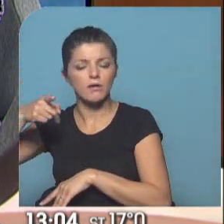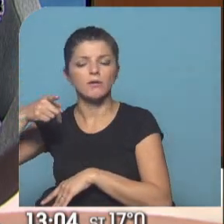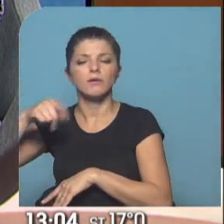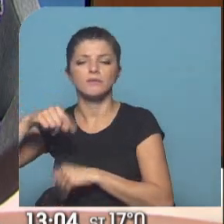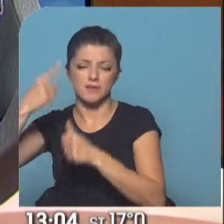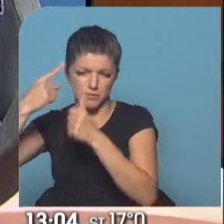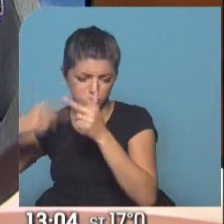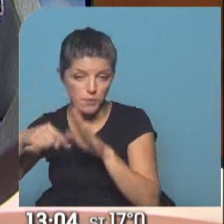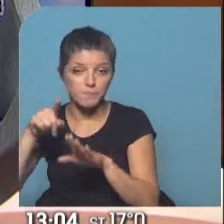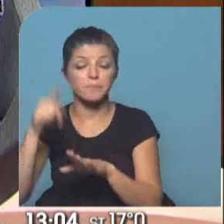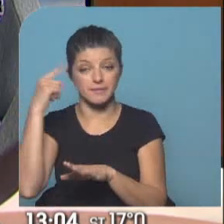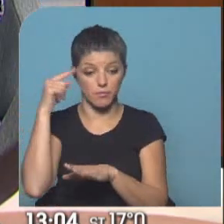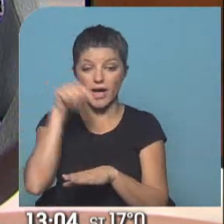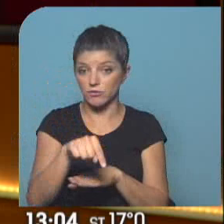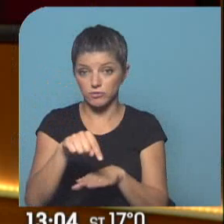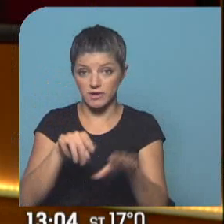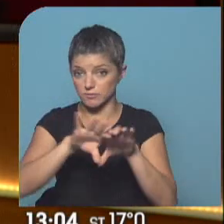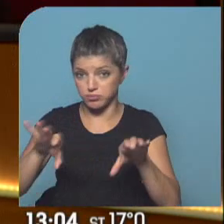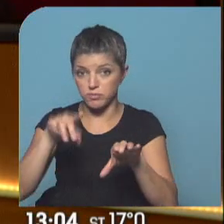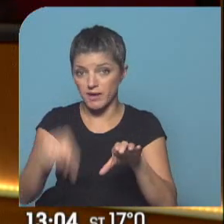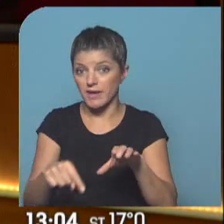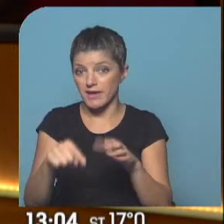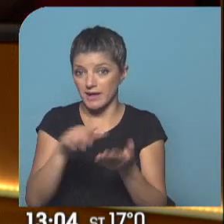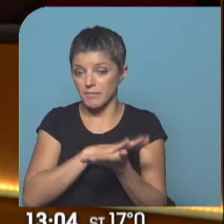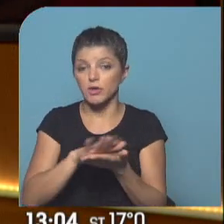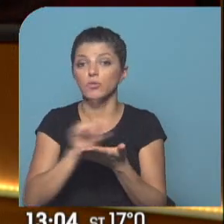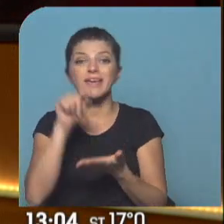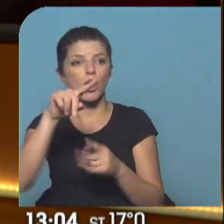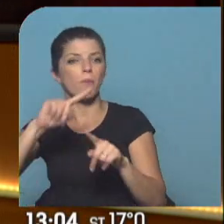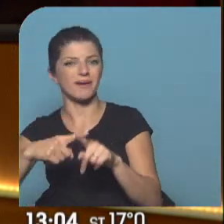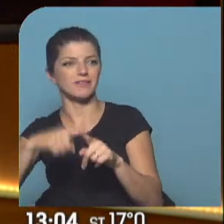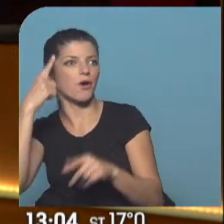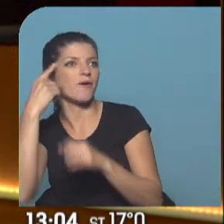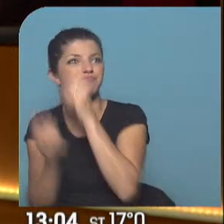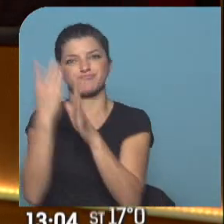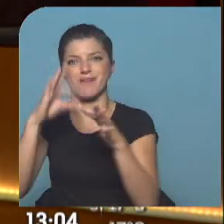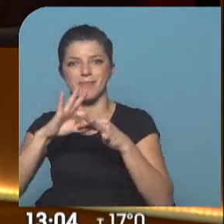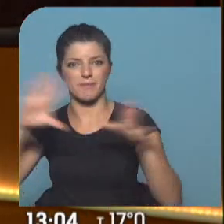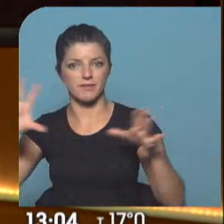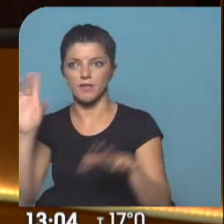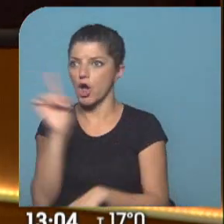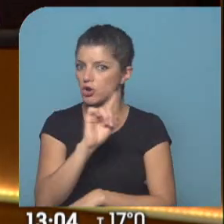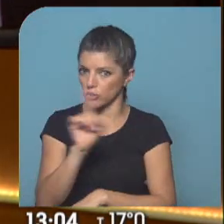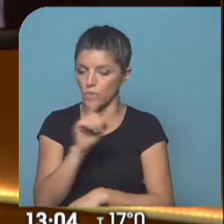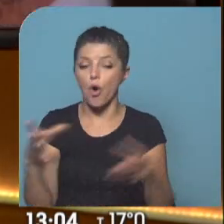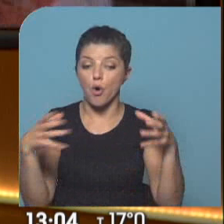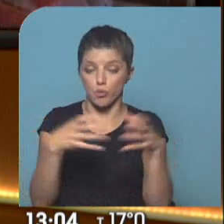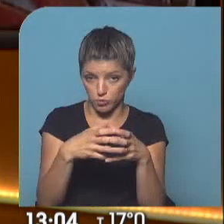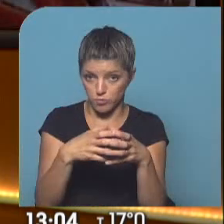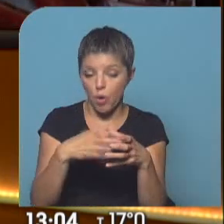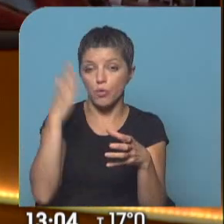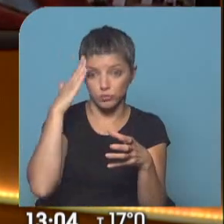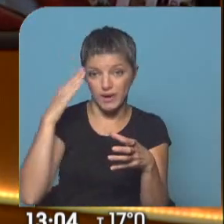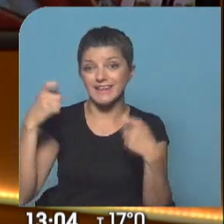es transversal, que es de abajo para arriba, no nació de los políticos, nació de Òmnium Cultural y la Asamblea, y una